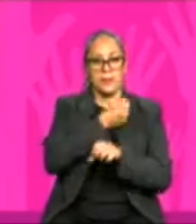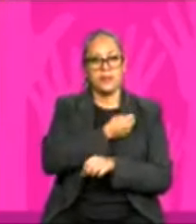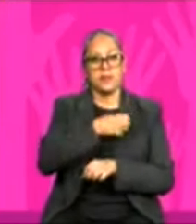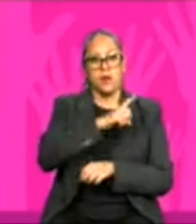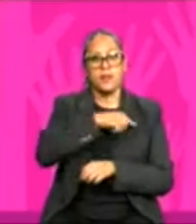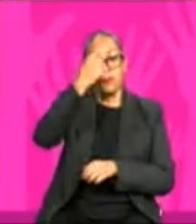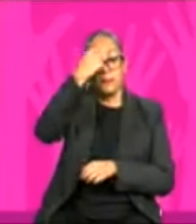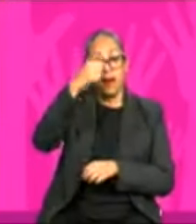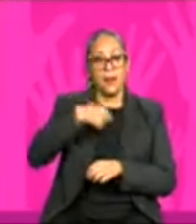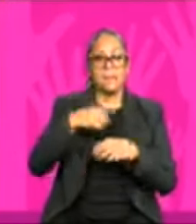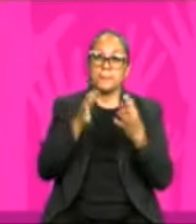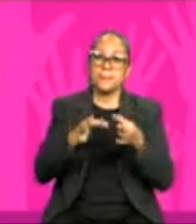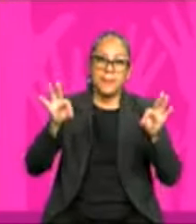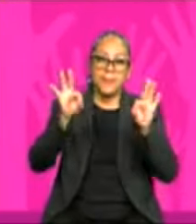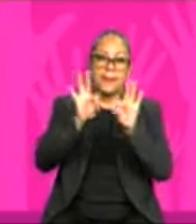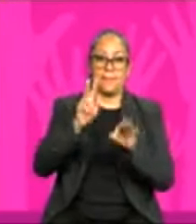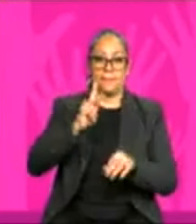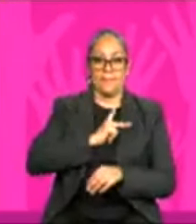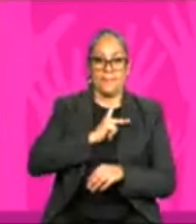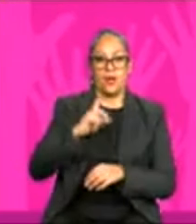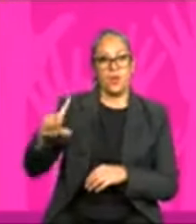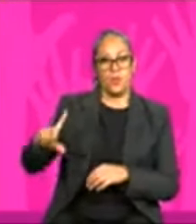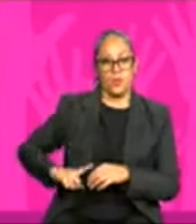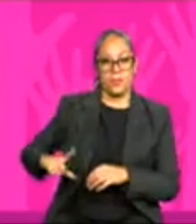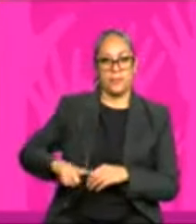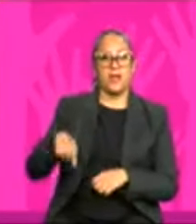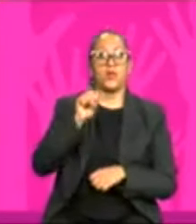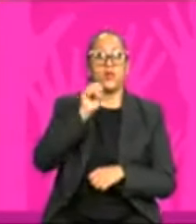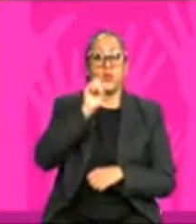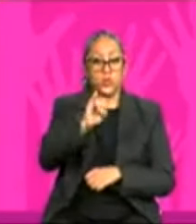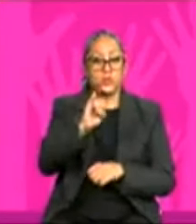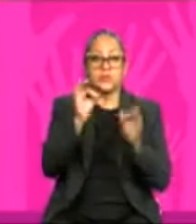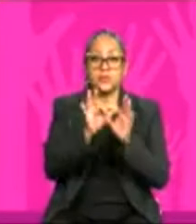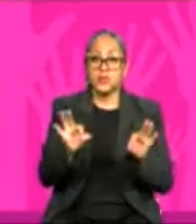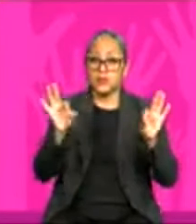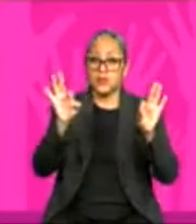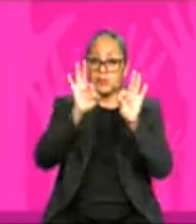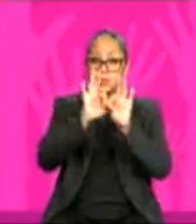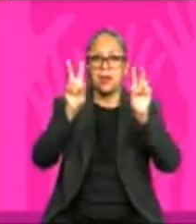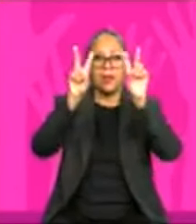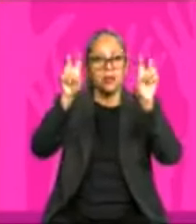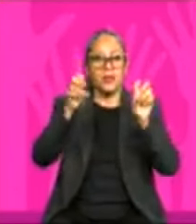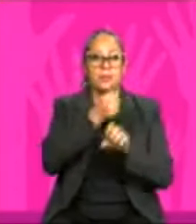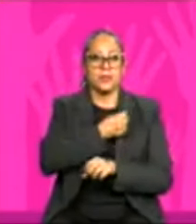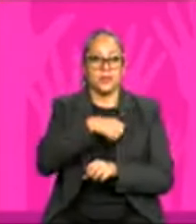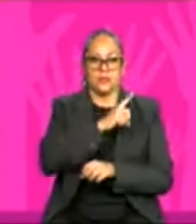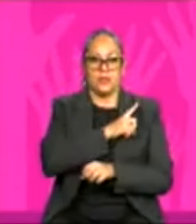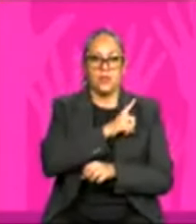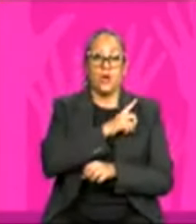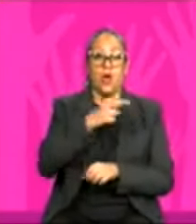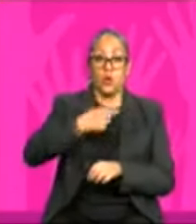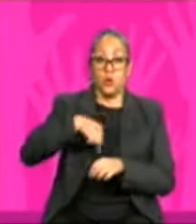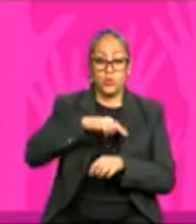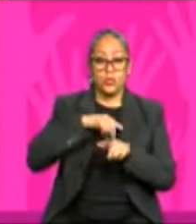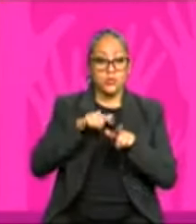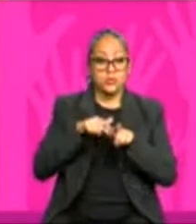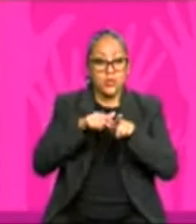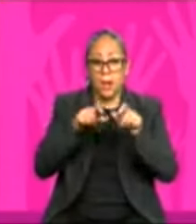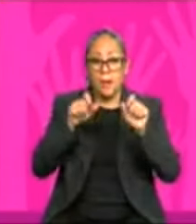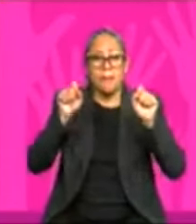sí va a ser una prioridad. Mi gobierno sí será una prioridad el tema de la salud. No vamos a continuar con el